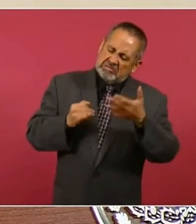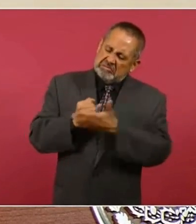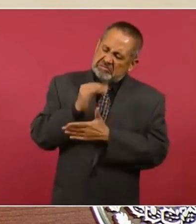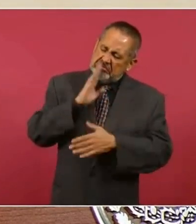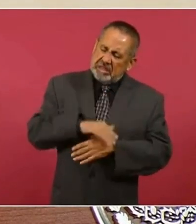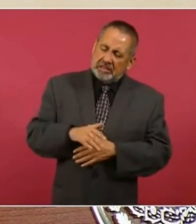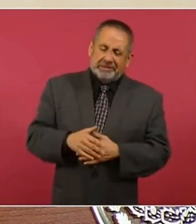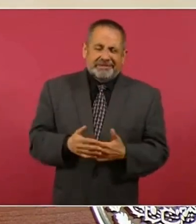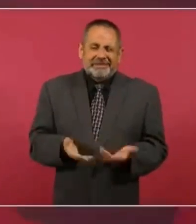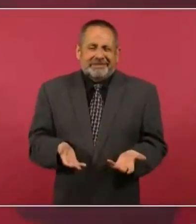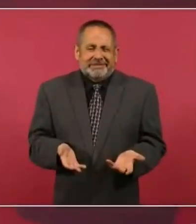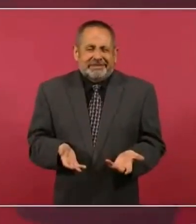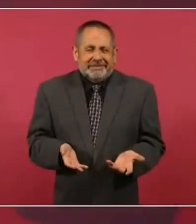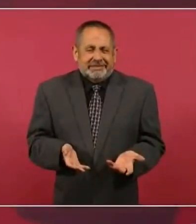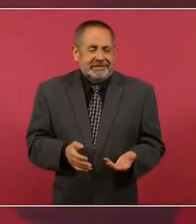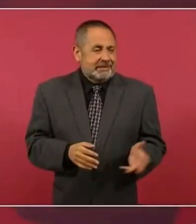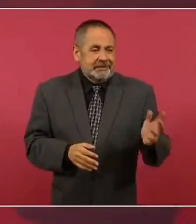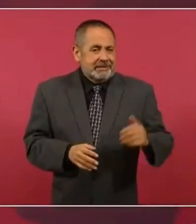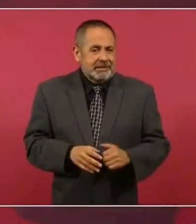ya